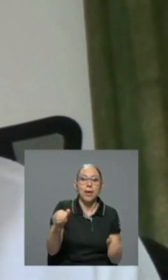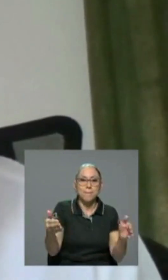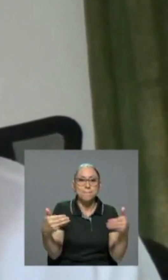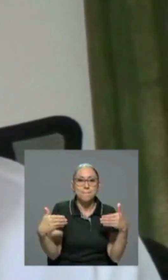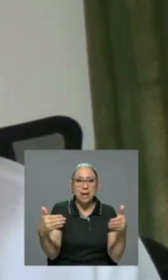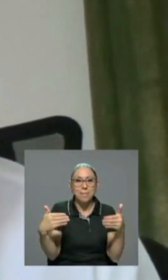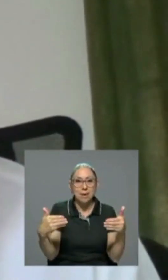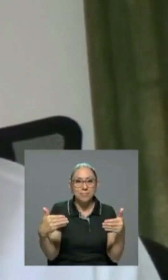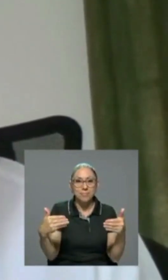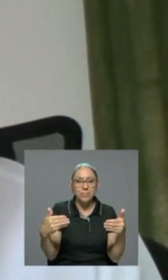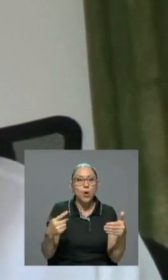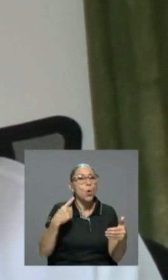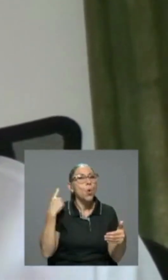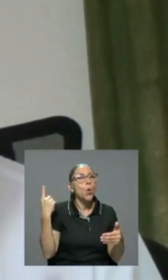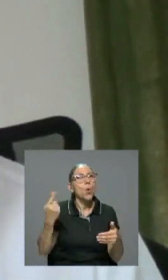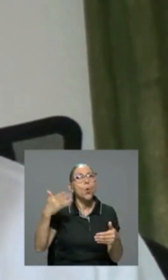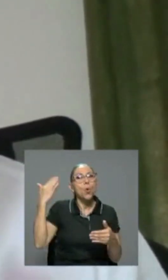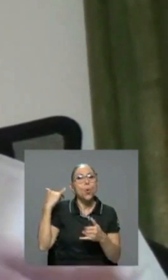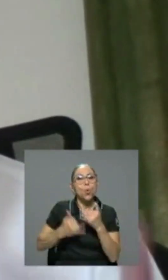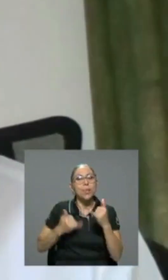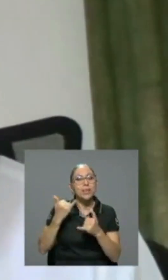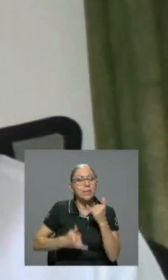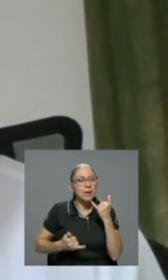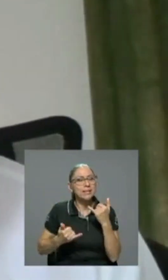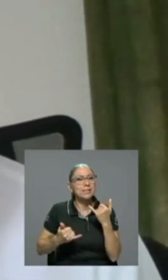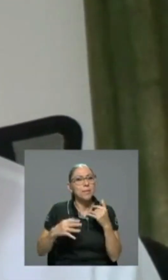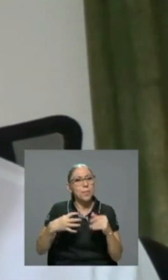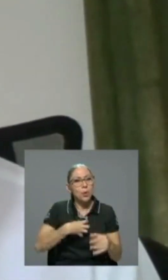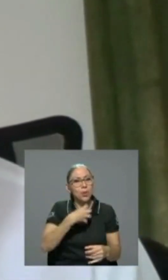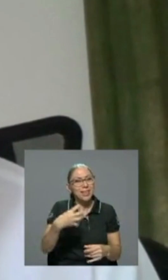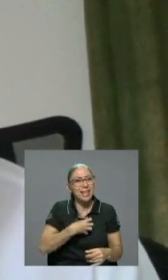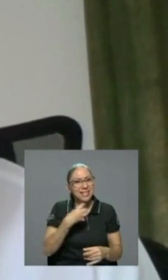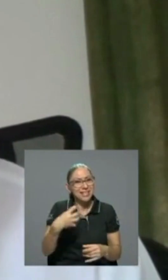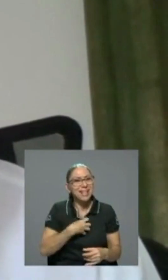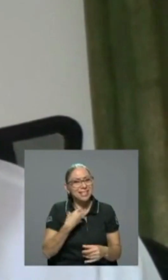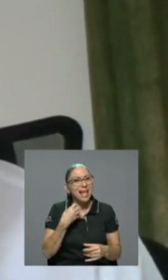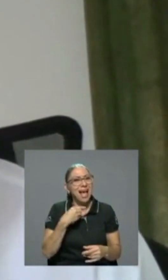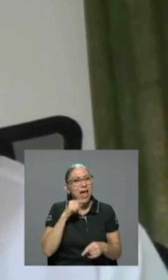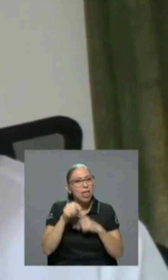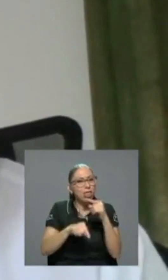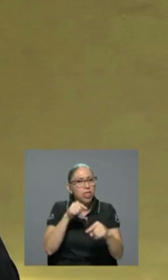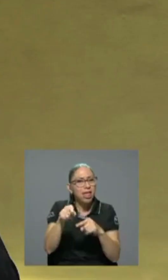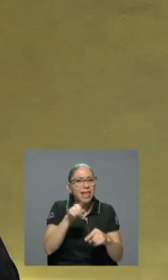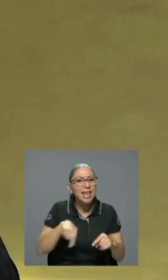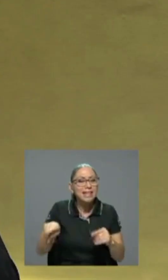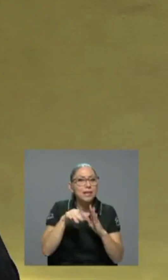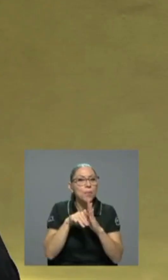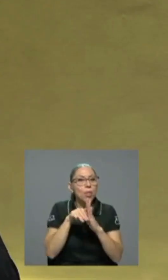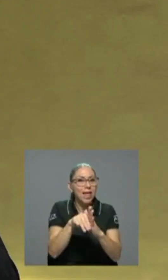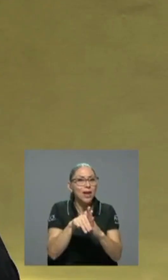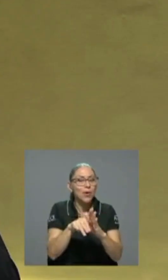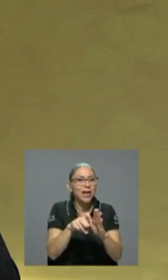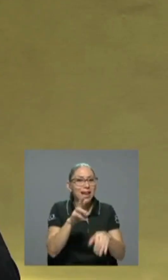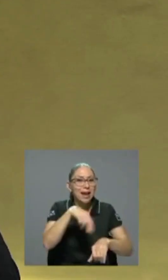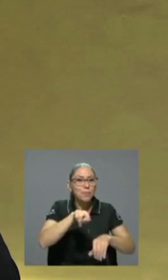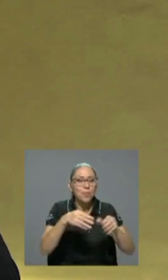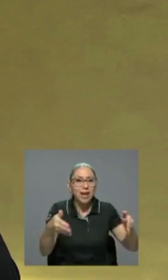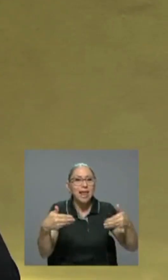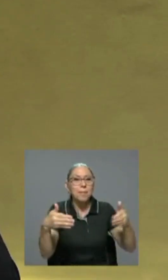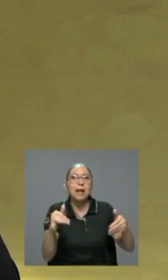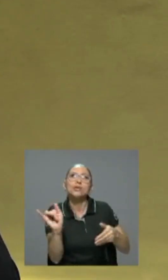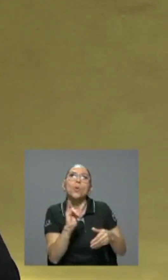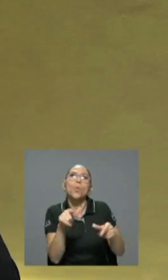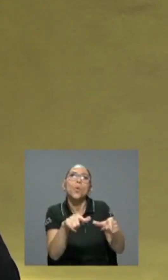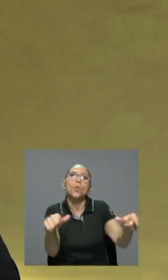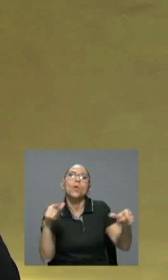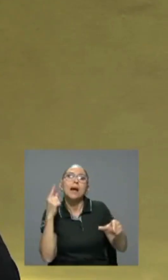una serie de cuestionamientos a este modelo transitista de la República de Panamá. Eh, Tal